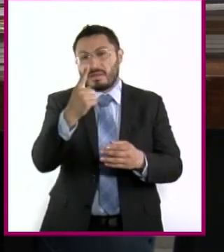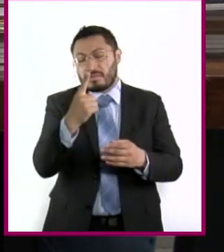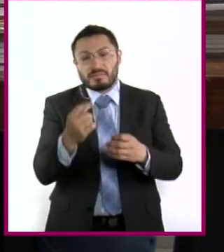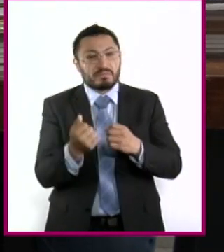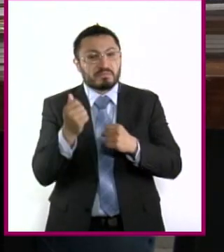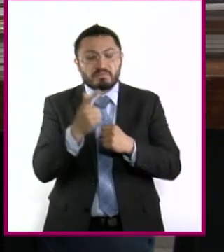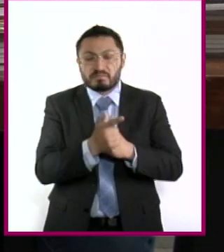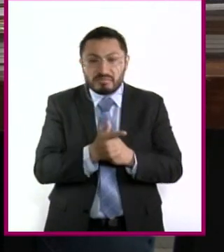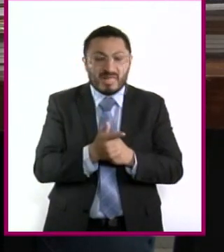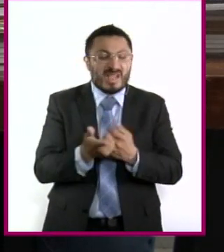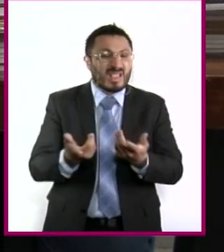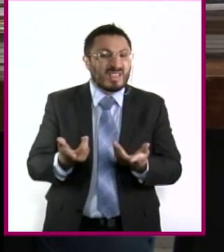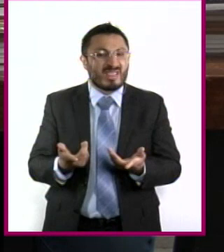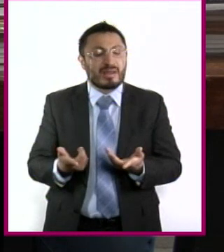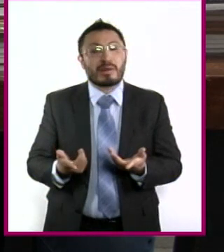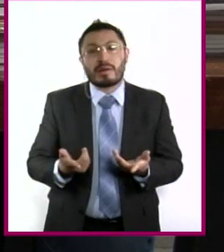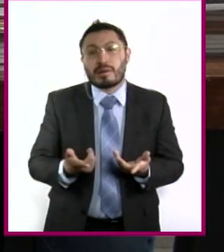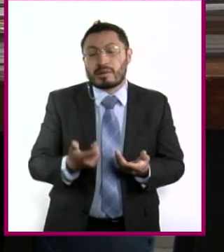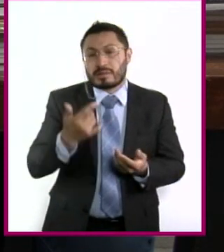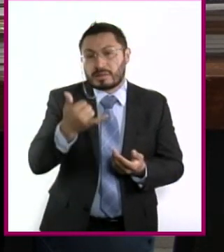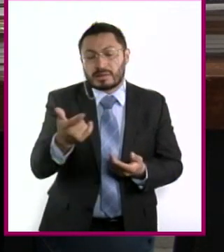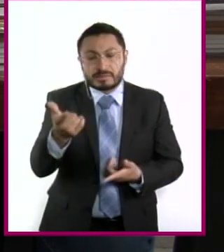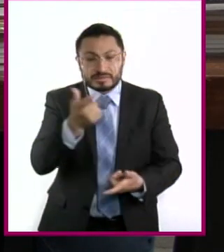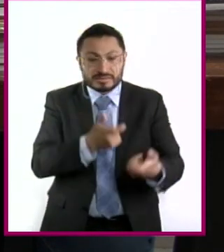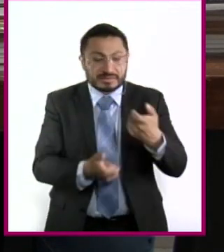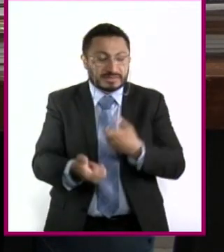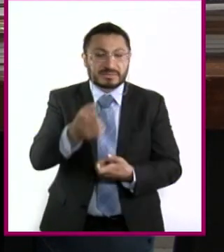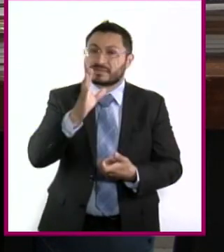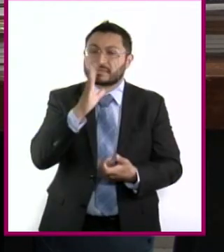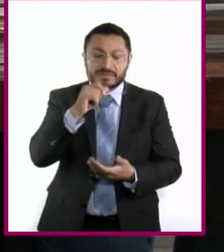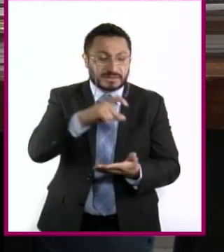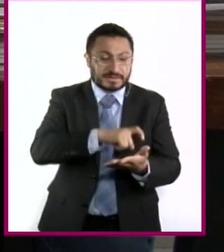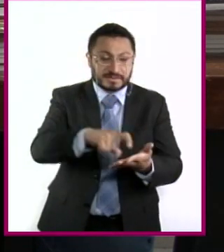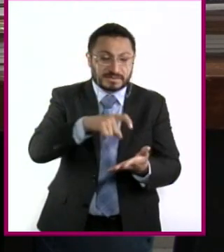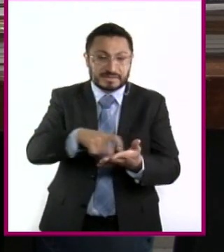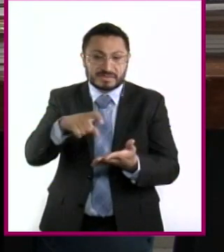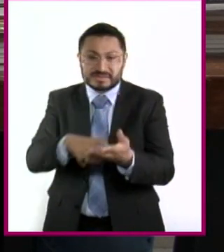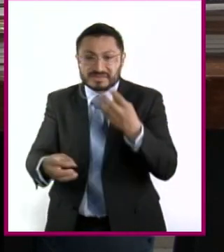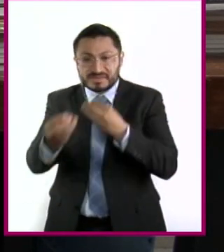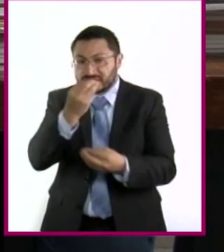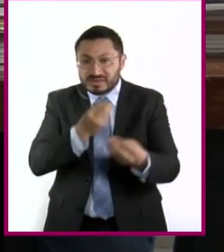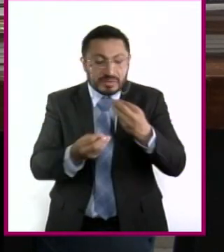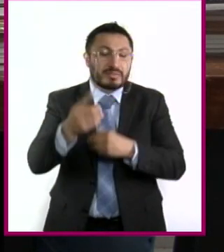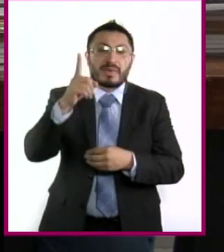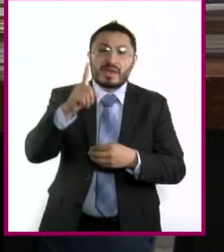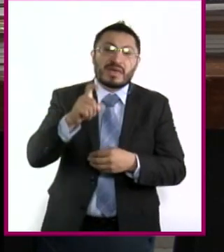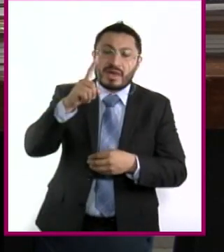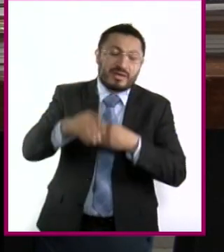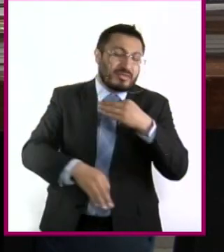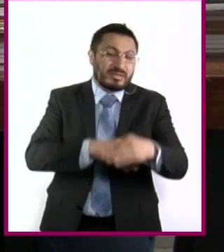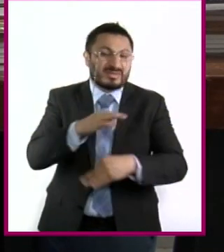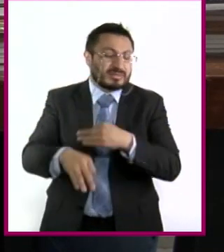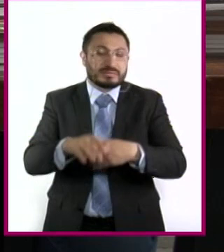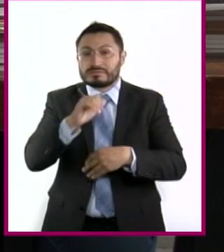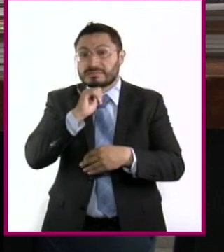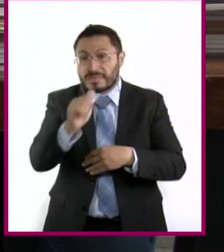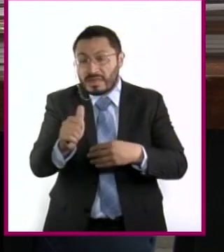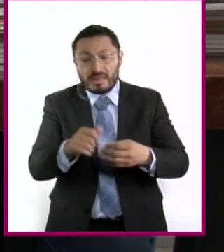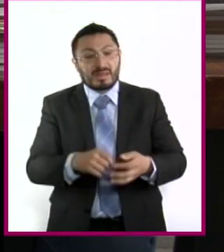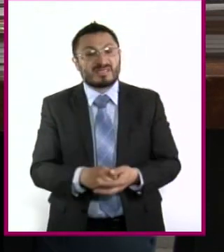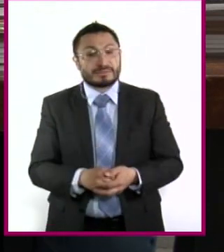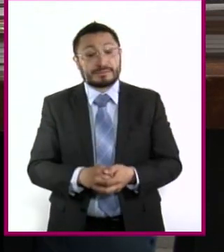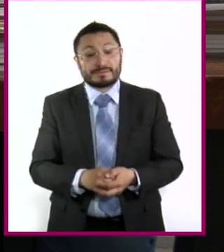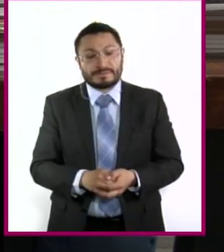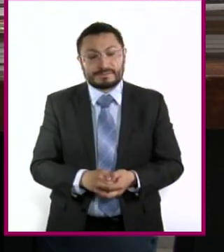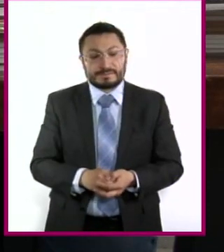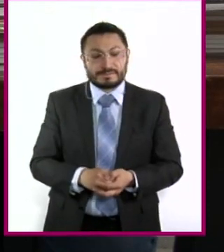ingreso es insuficiente para adquirir los bienes y servicios que requiere para satisfacer sus necesidades alimentarias y no alimentarias. O,